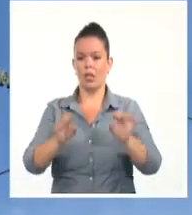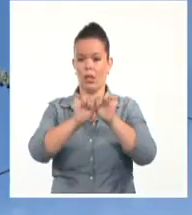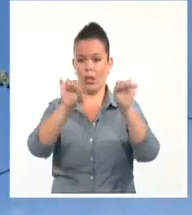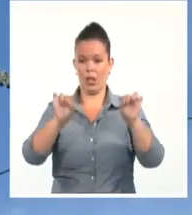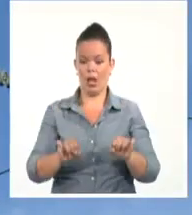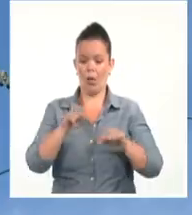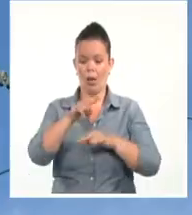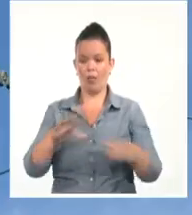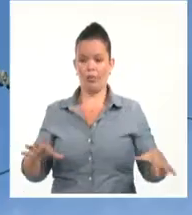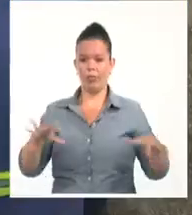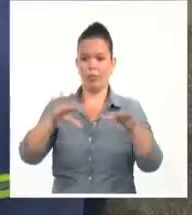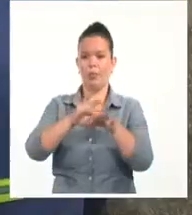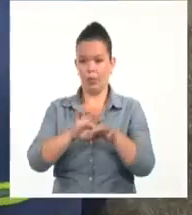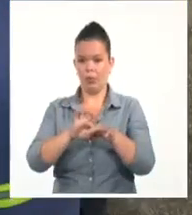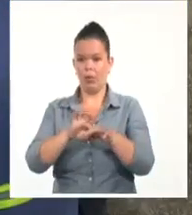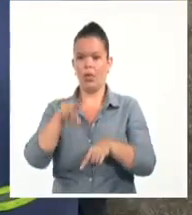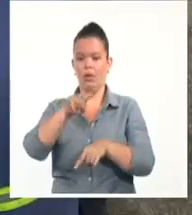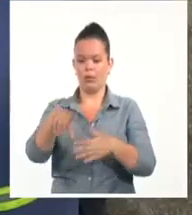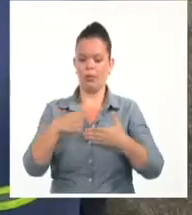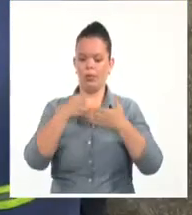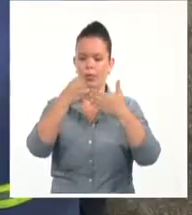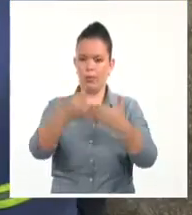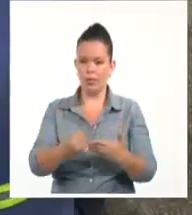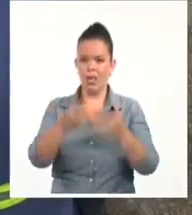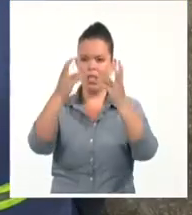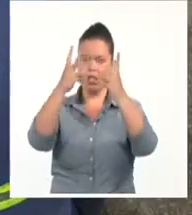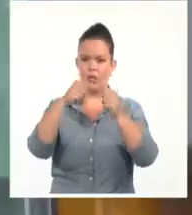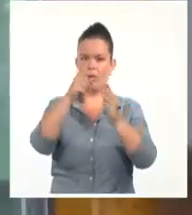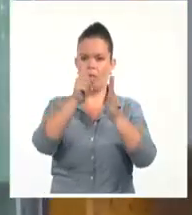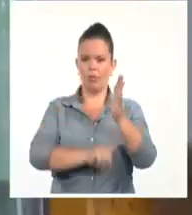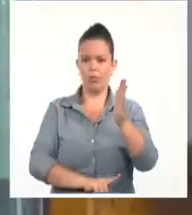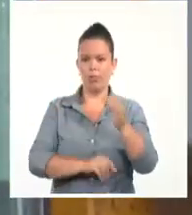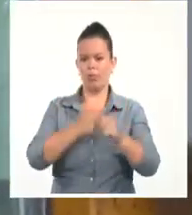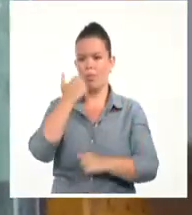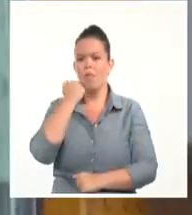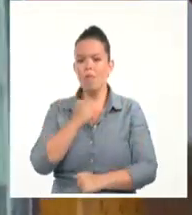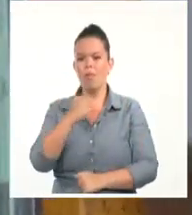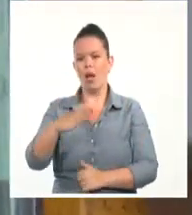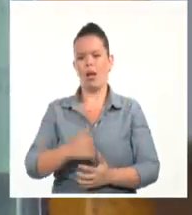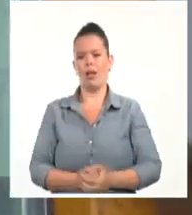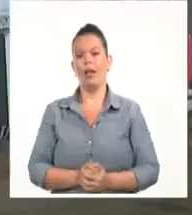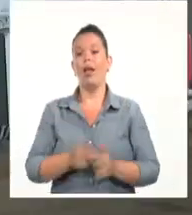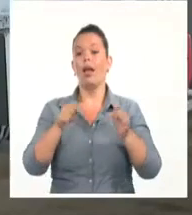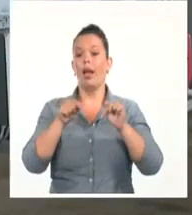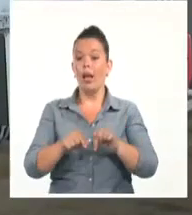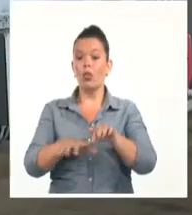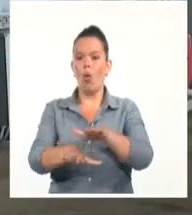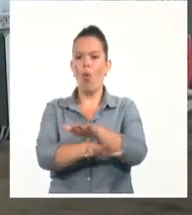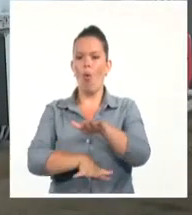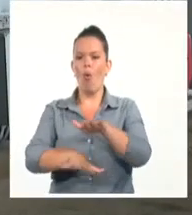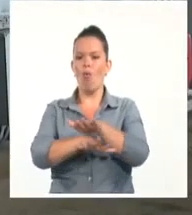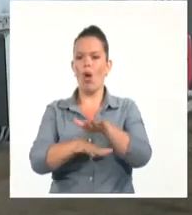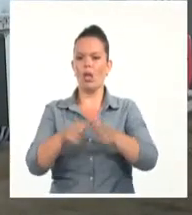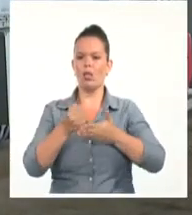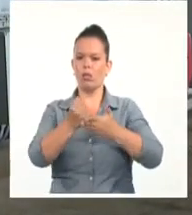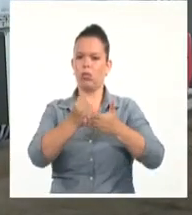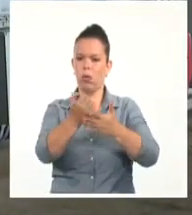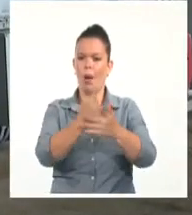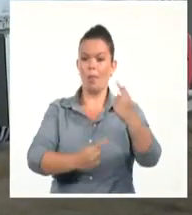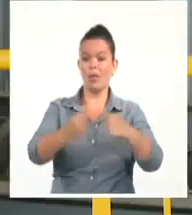guiteras, gana en generación térmica. Esta es la generación base del país, que aporta más